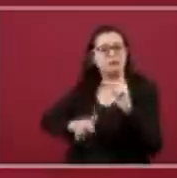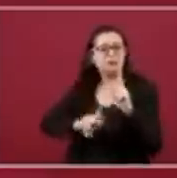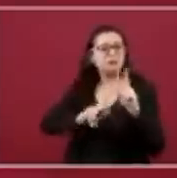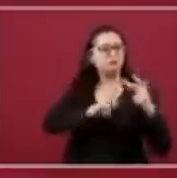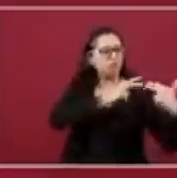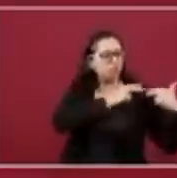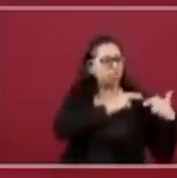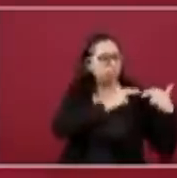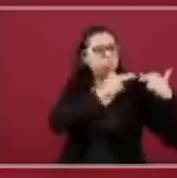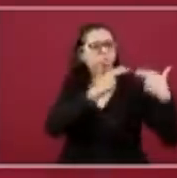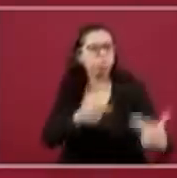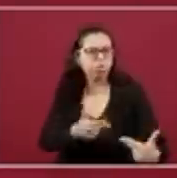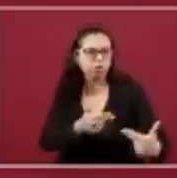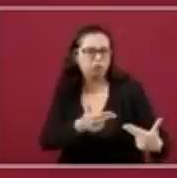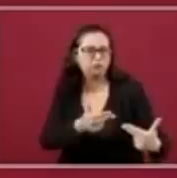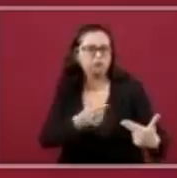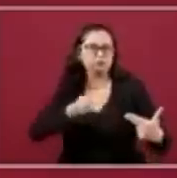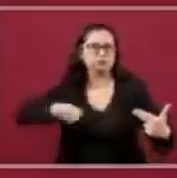de